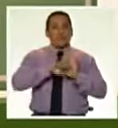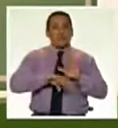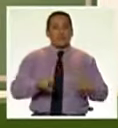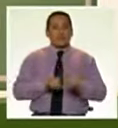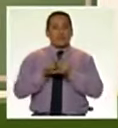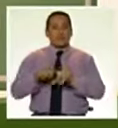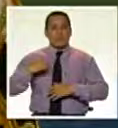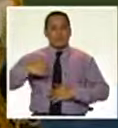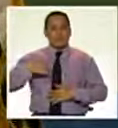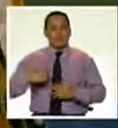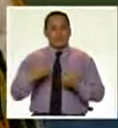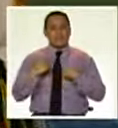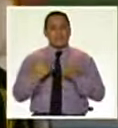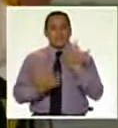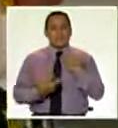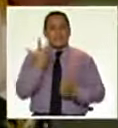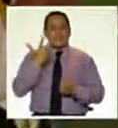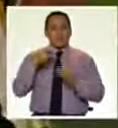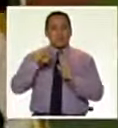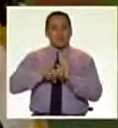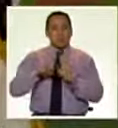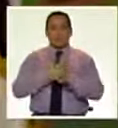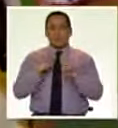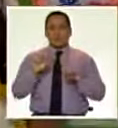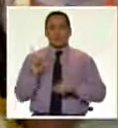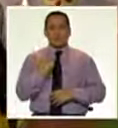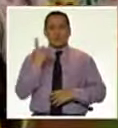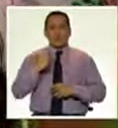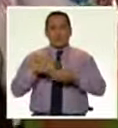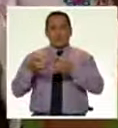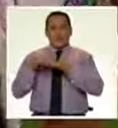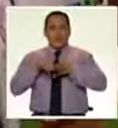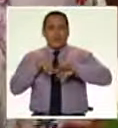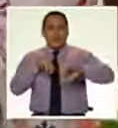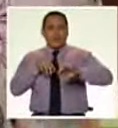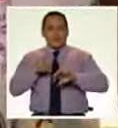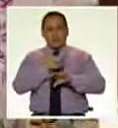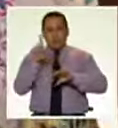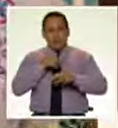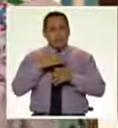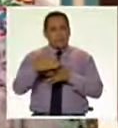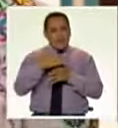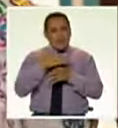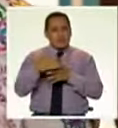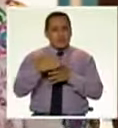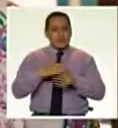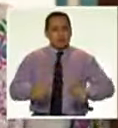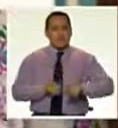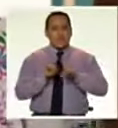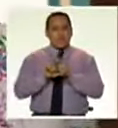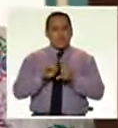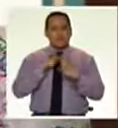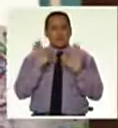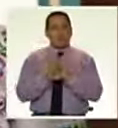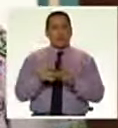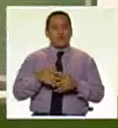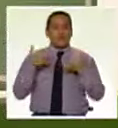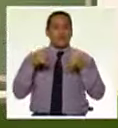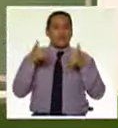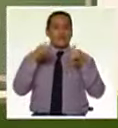porque la municipalidad cuenta con 13 programas, pero no somos un programa aislado, nosotros participamos, por ejemplo, en los